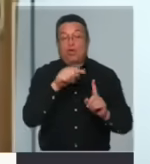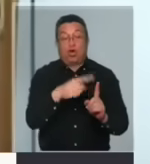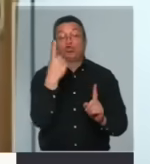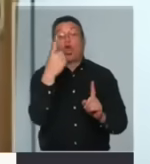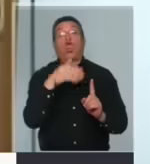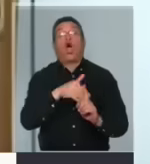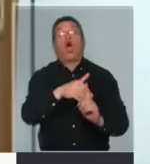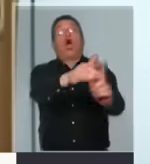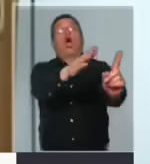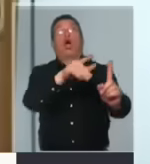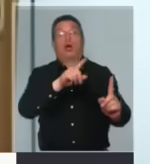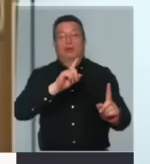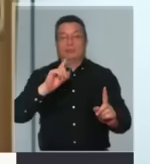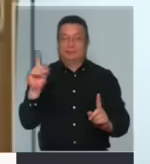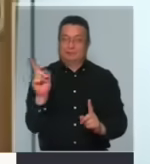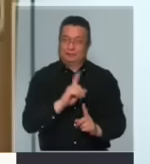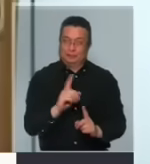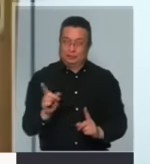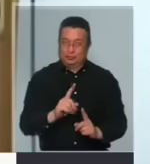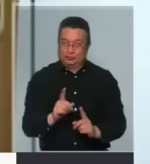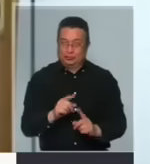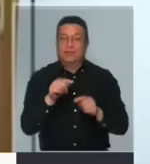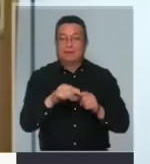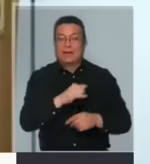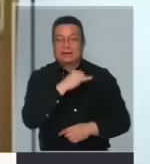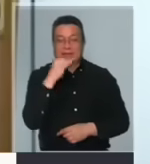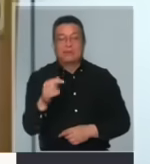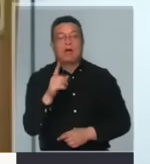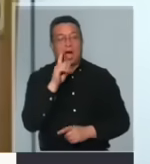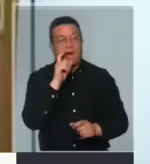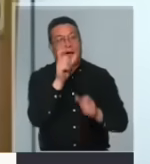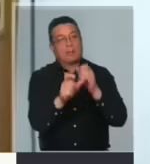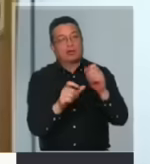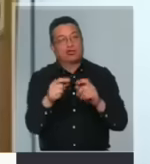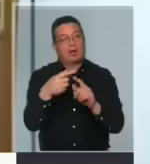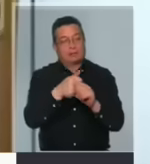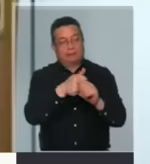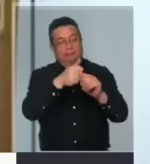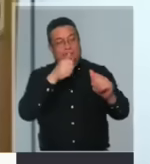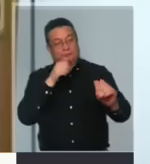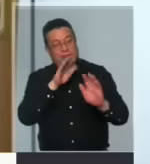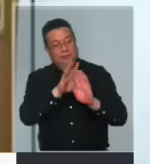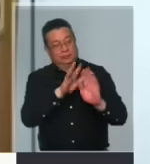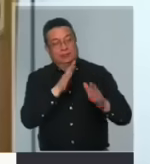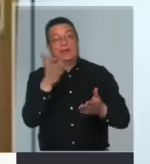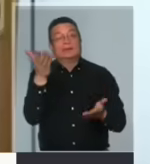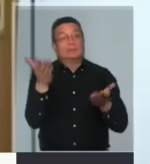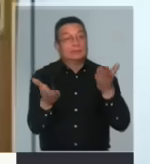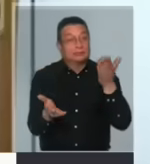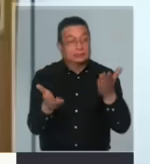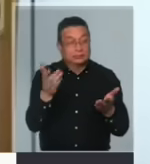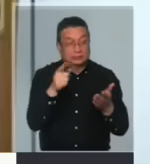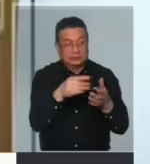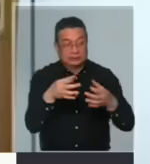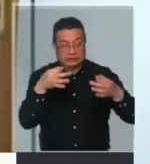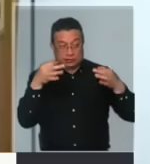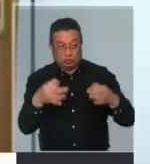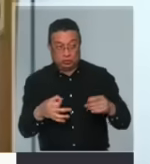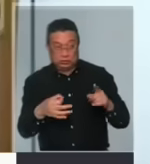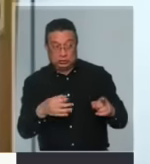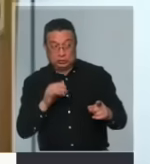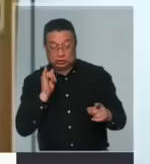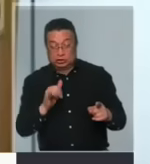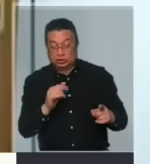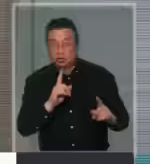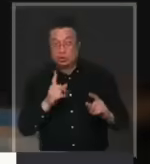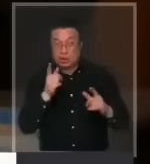solo nunca en el lugar. Siempre hay otras personas que a la distancia están evaluando si su seguridad puede